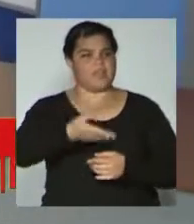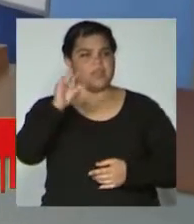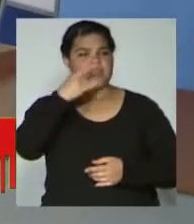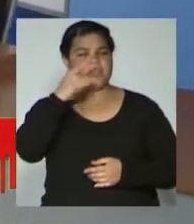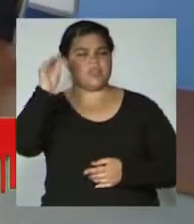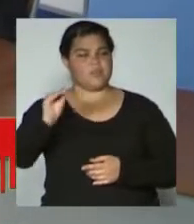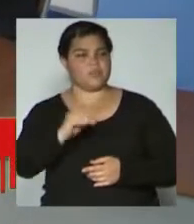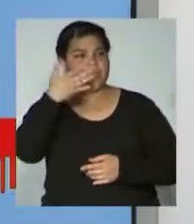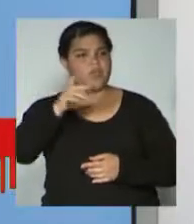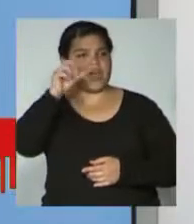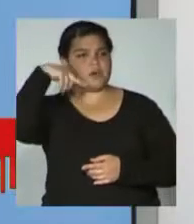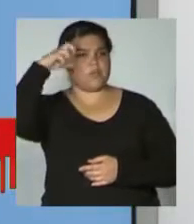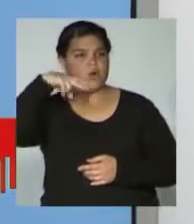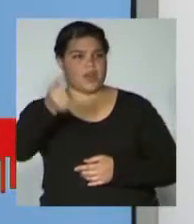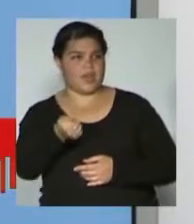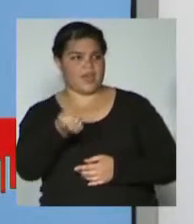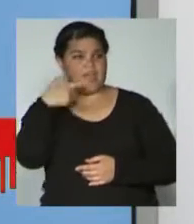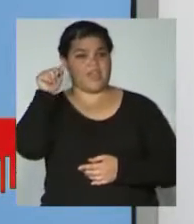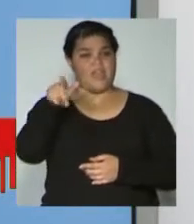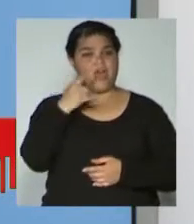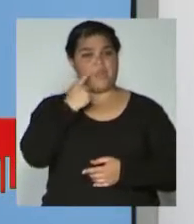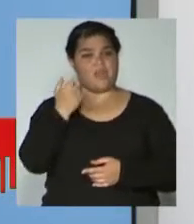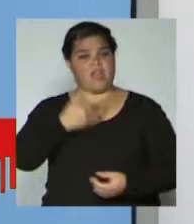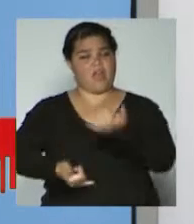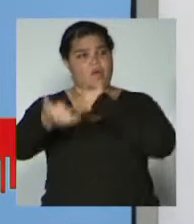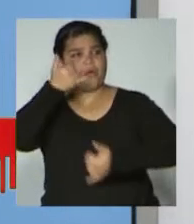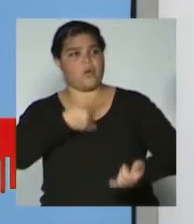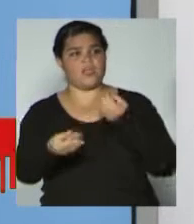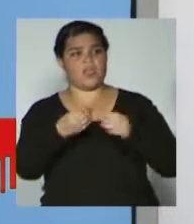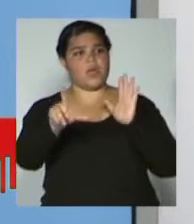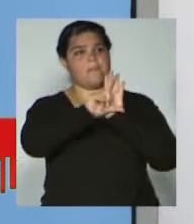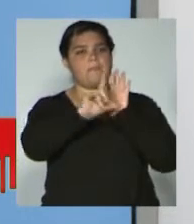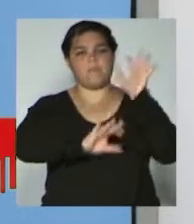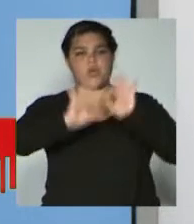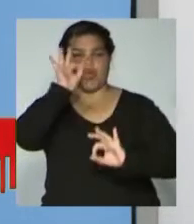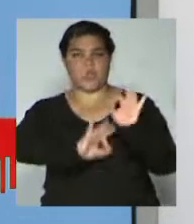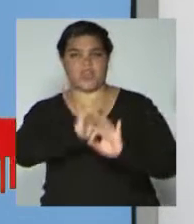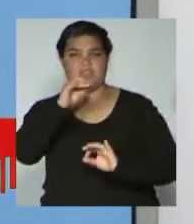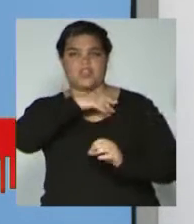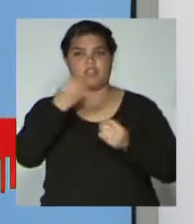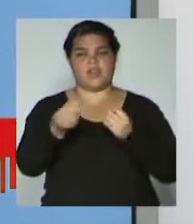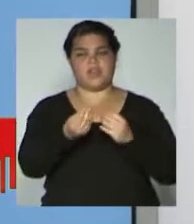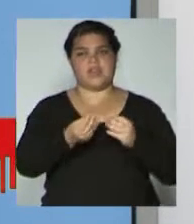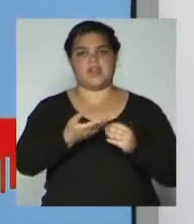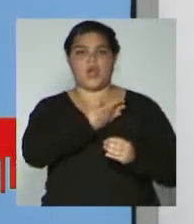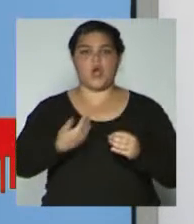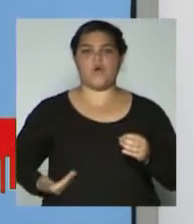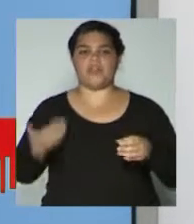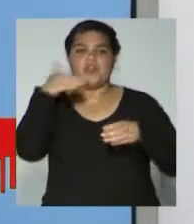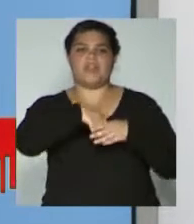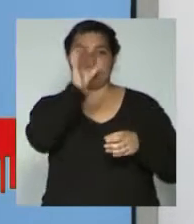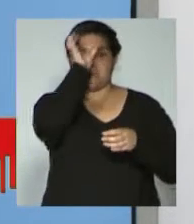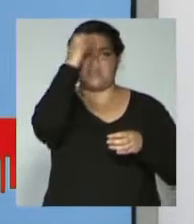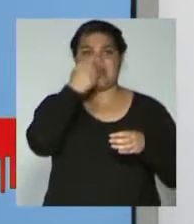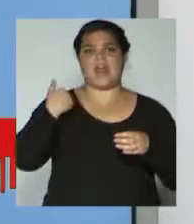Guillermo Carmona, y él nos adelantaba este proyecto de ley que tiene que ver con la participación del Estado en la actividad minera en la